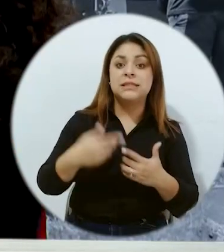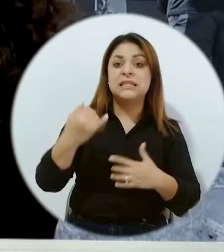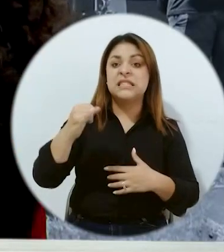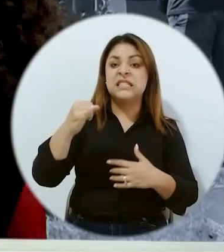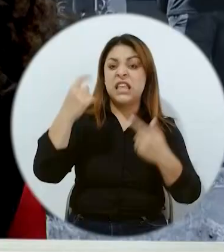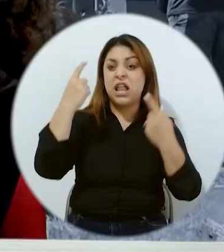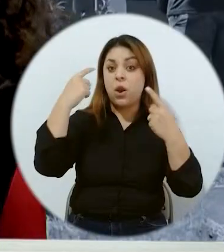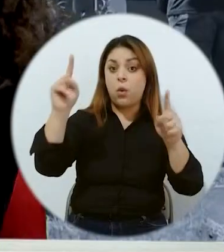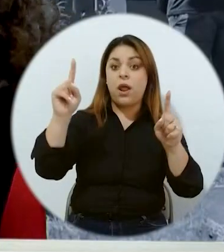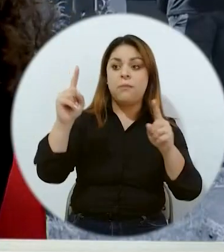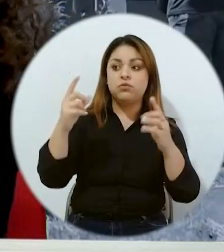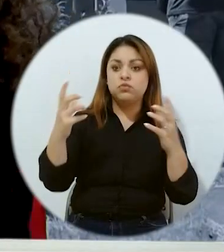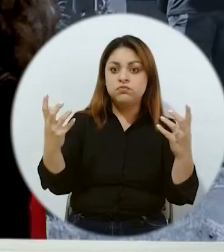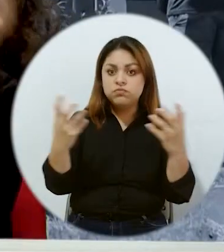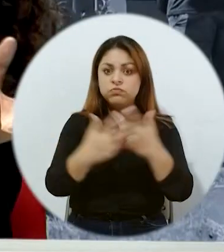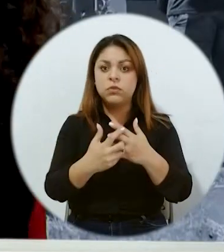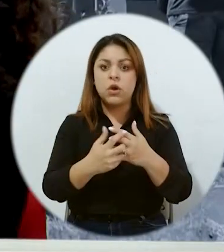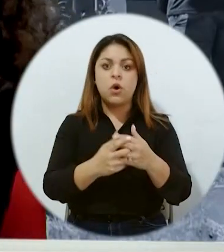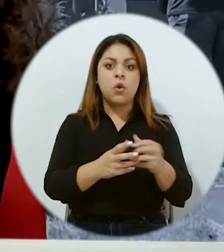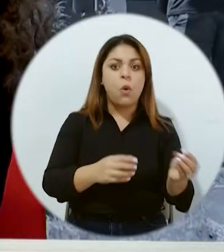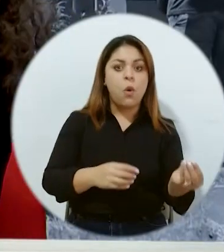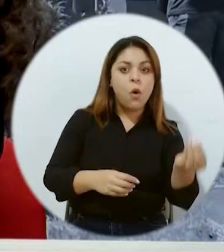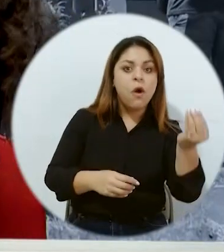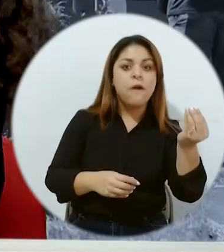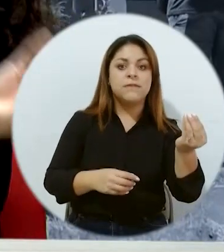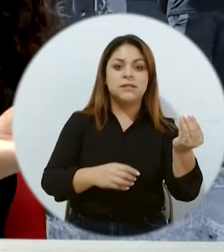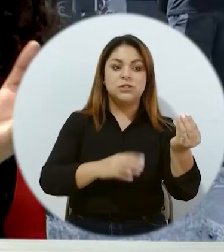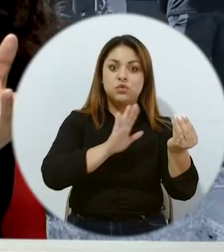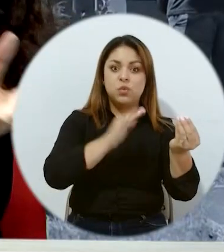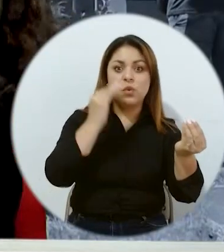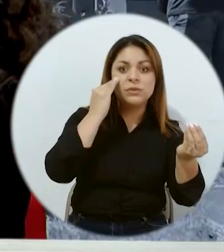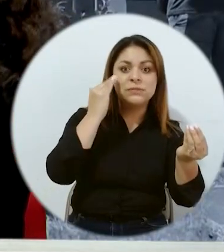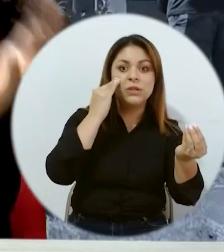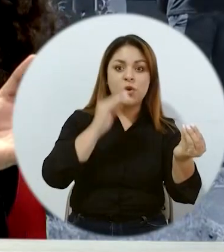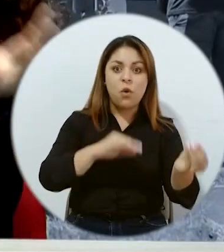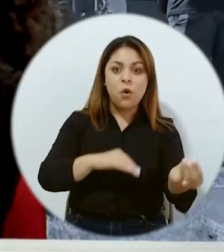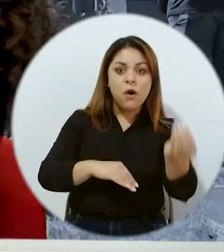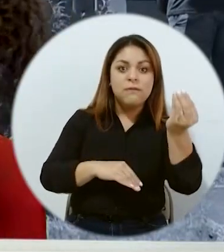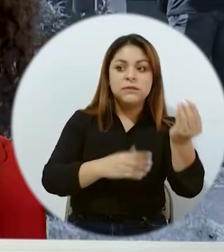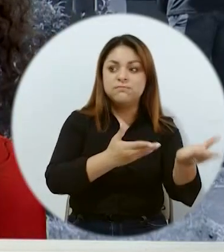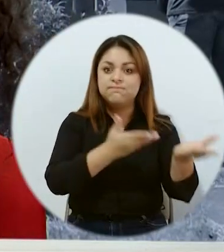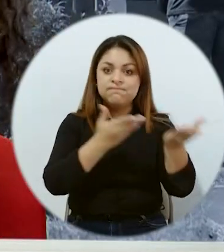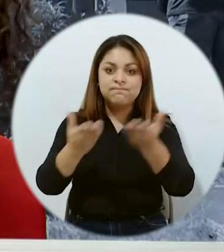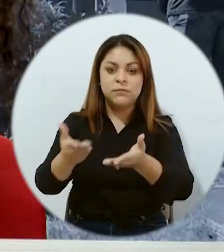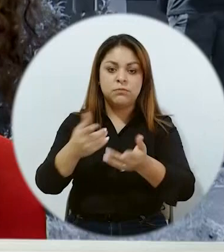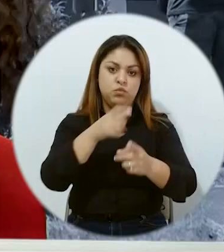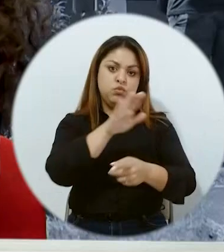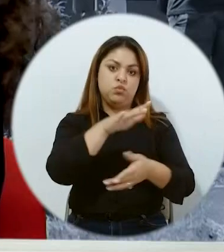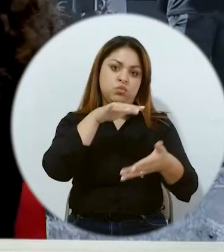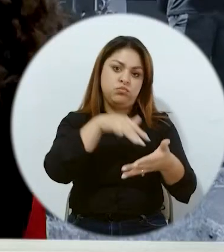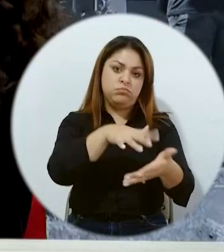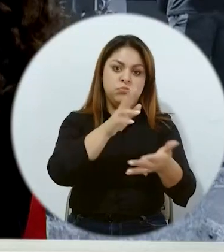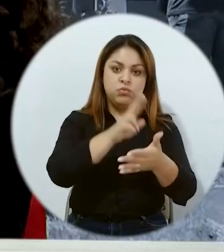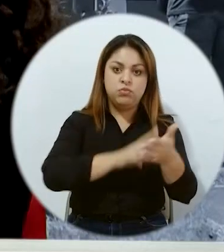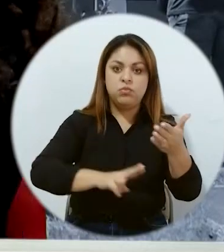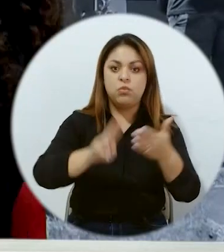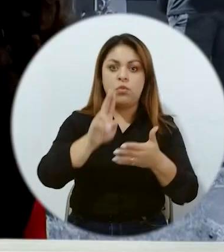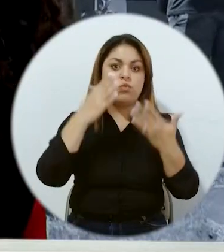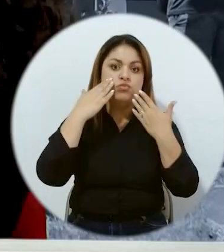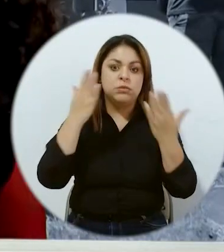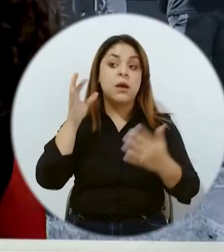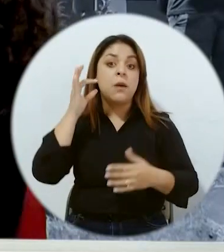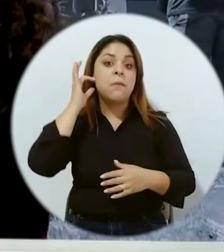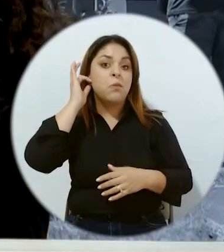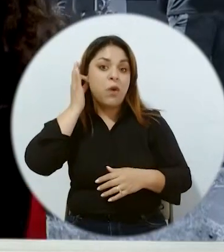si logramos complementar con las juventudes el conocimiento, el aporte que pueden traer las juventudes desde la academia, por ejemplo, ¿verdad?